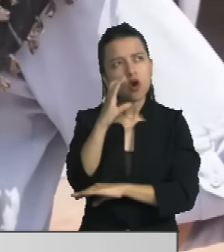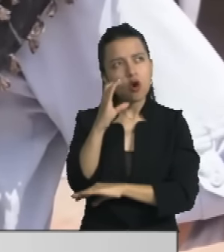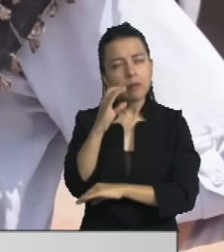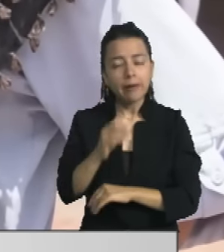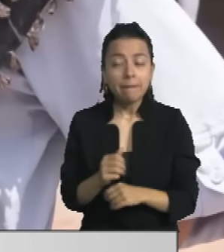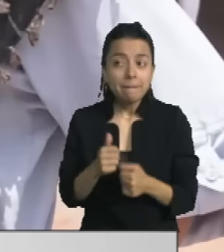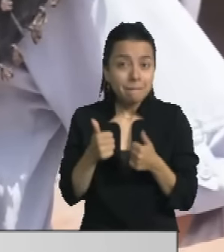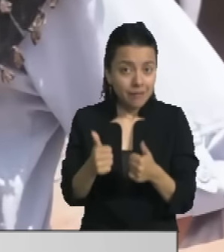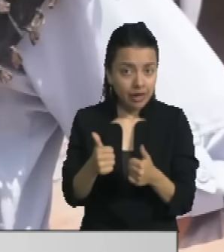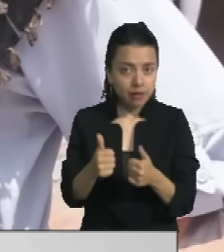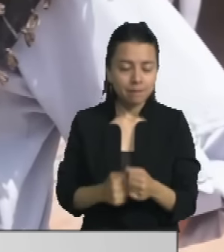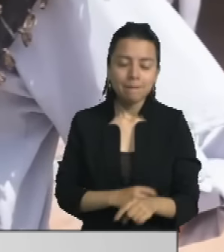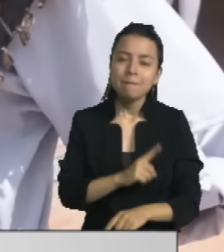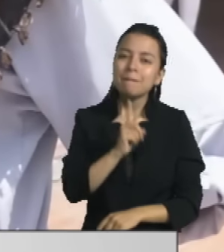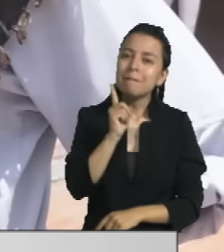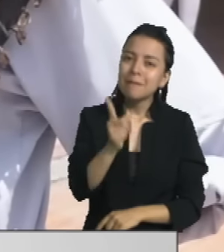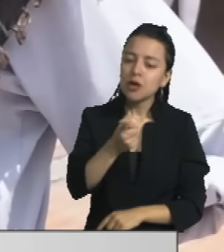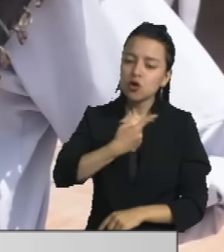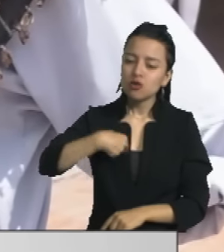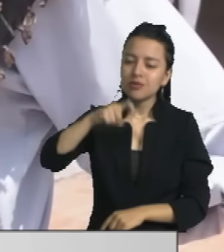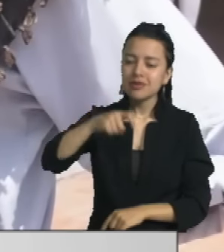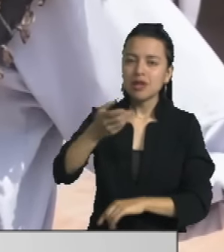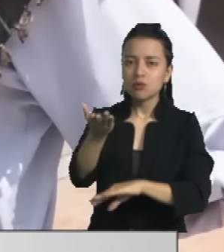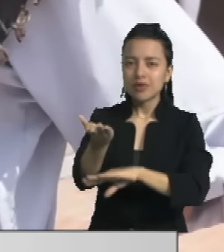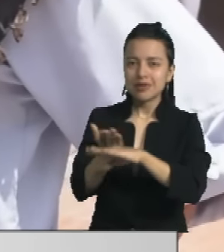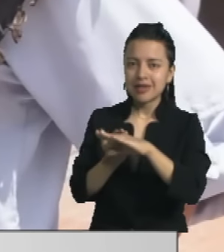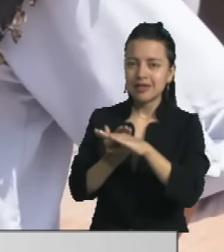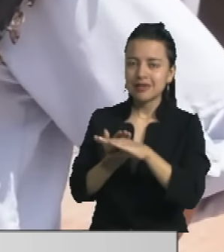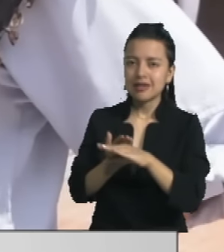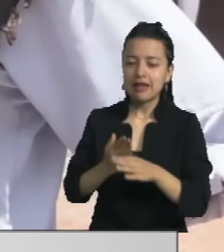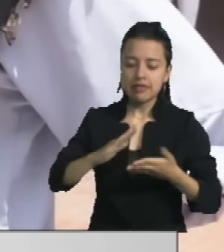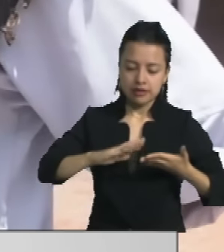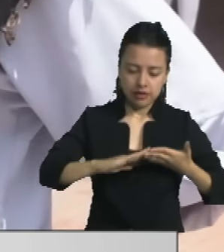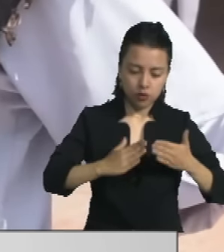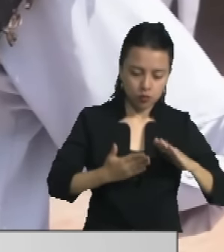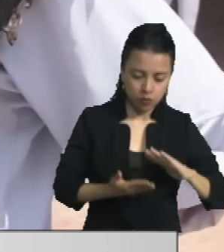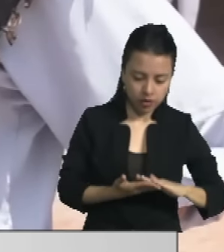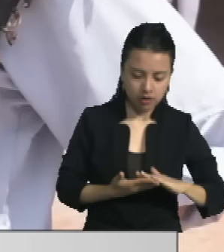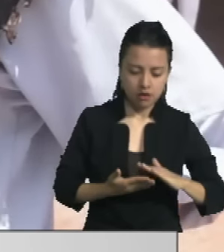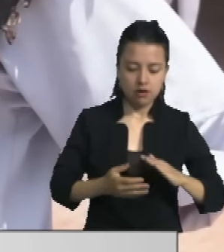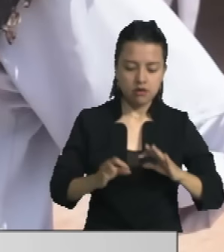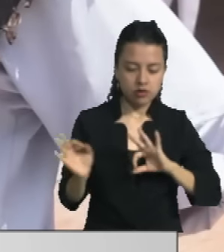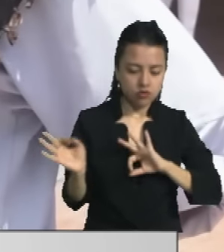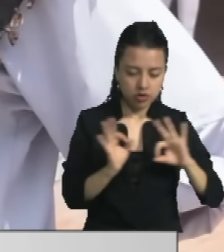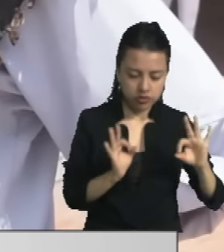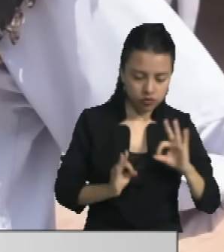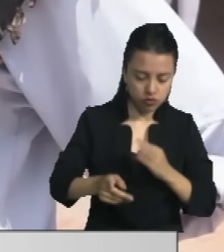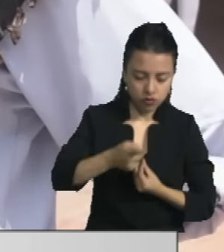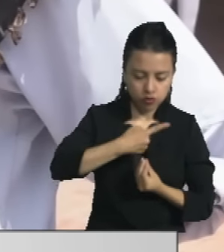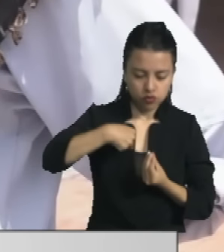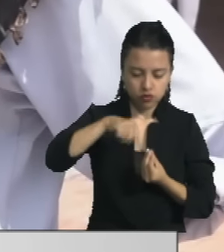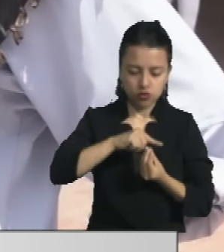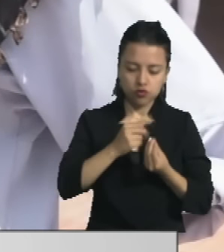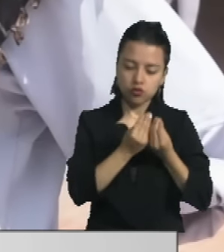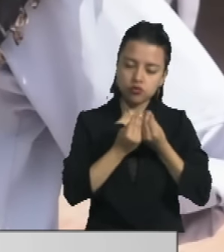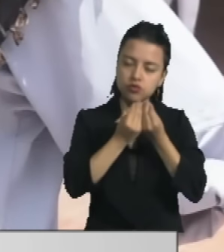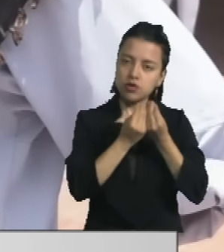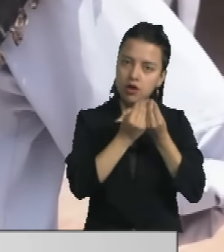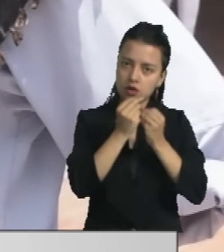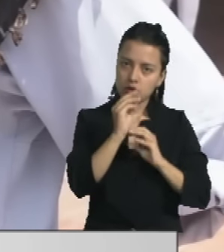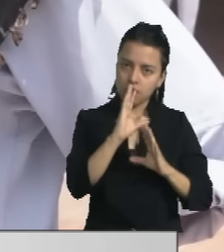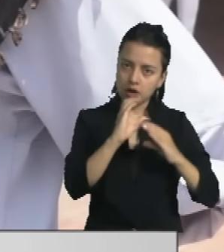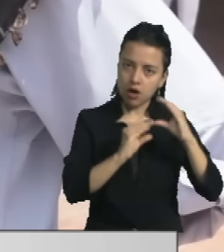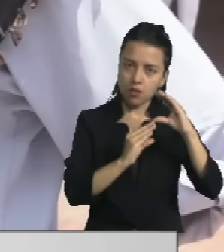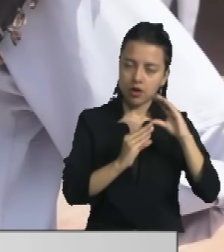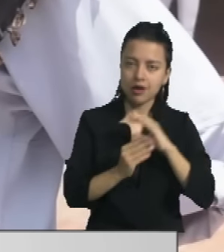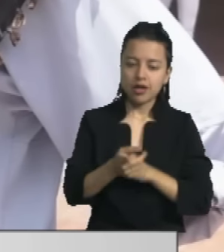eh es poder que desde las comunidades desde la organización desde nuestro consejo regional indígena del cauca también podamos